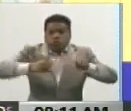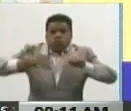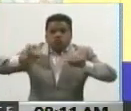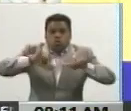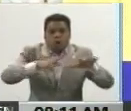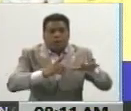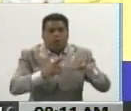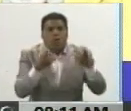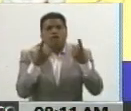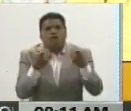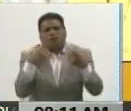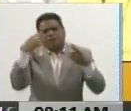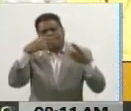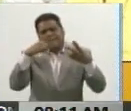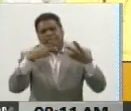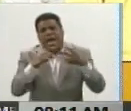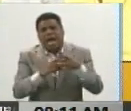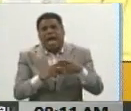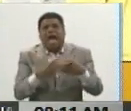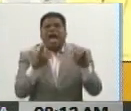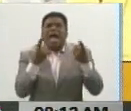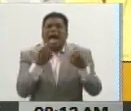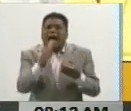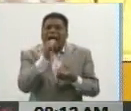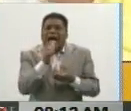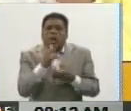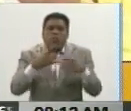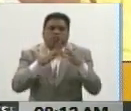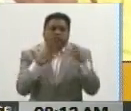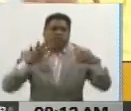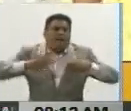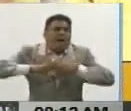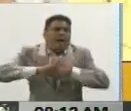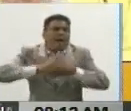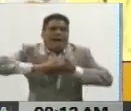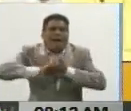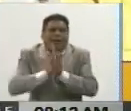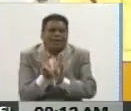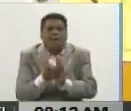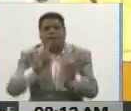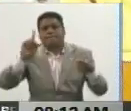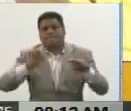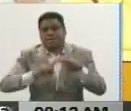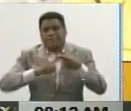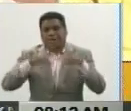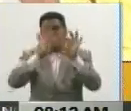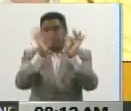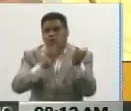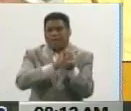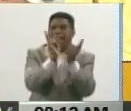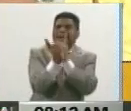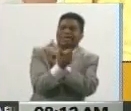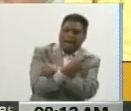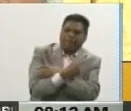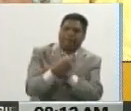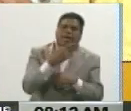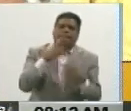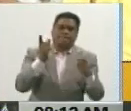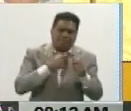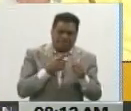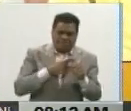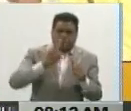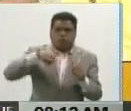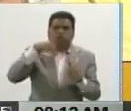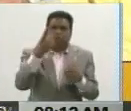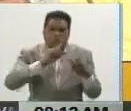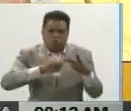hace que la presencia del agua empiece a mermar, ¿no? En este caso es volcar la metodología y convencernos de que esta